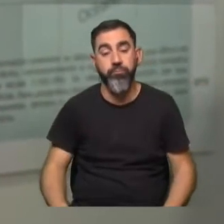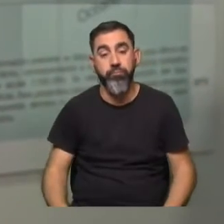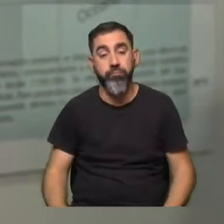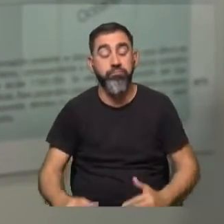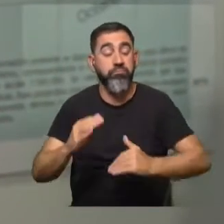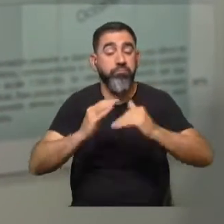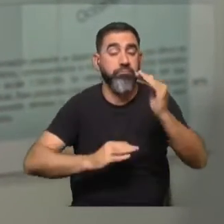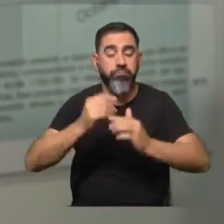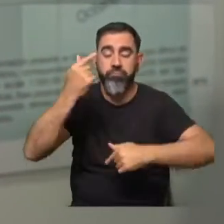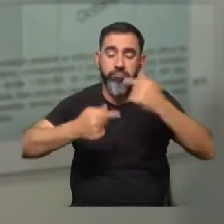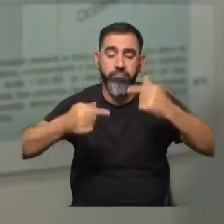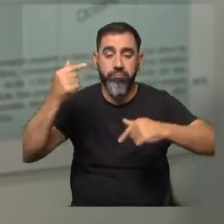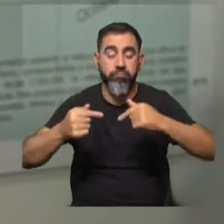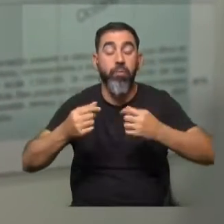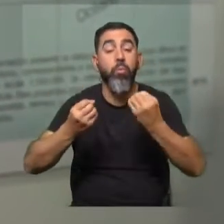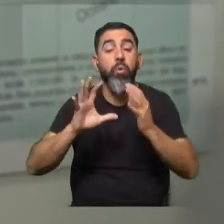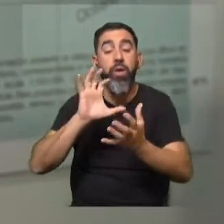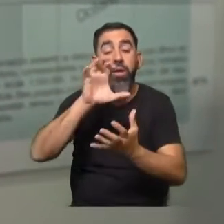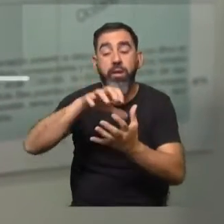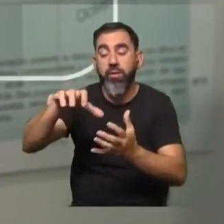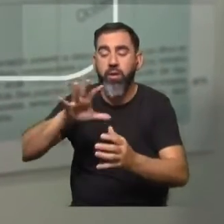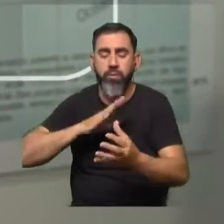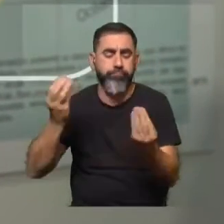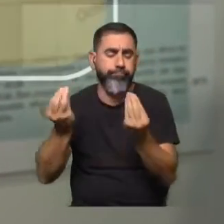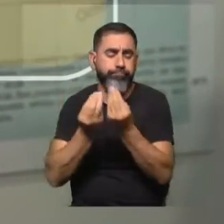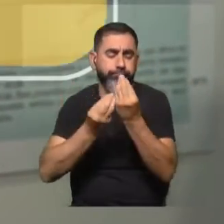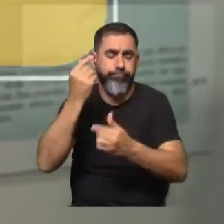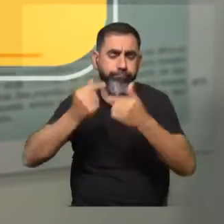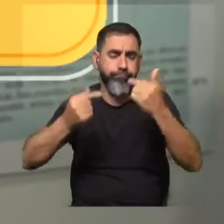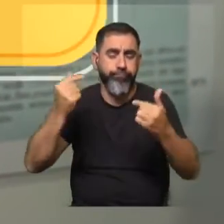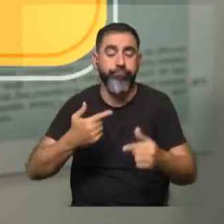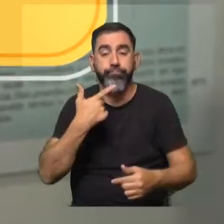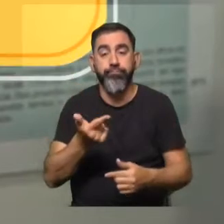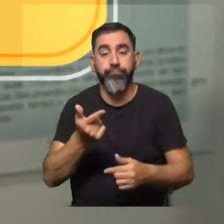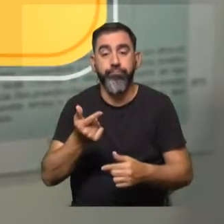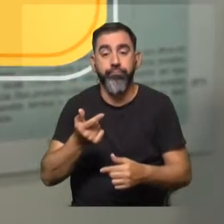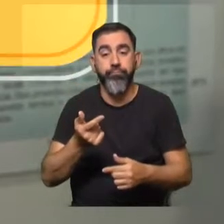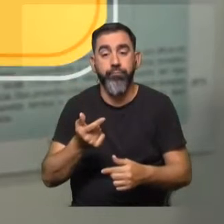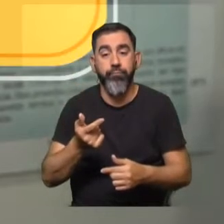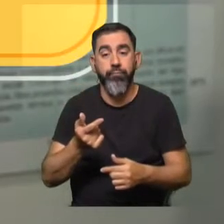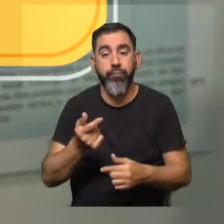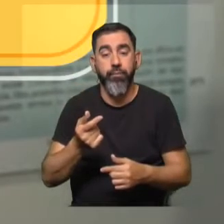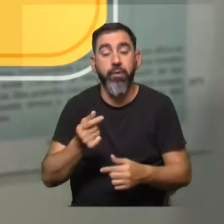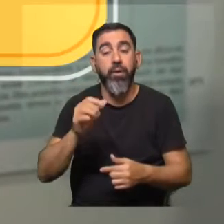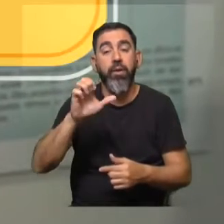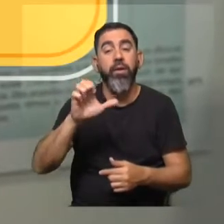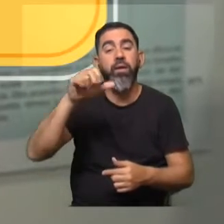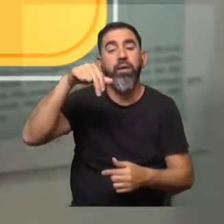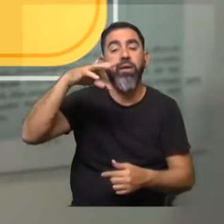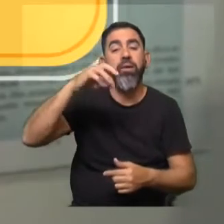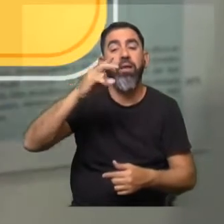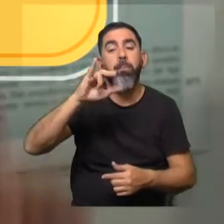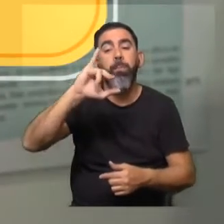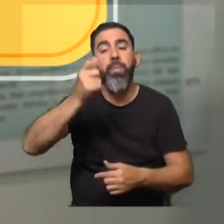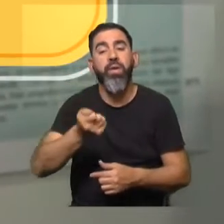son muy variadas porque instalaciones geotérmicas existen muchísimas, desde las instalaciones de muy baja entalpía, que son las